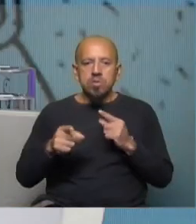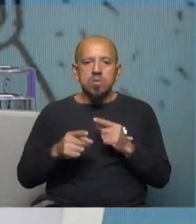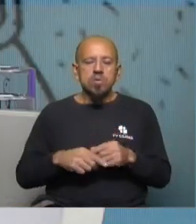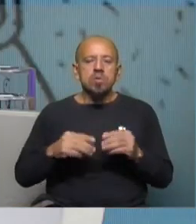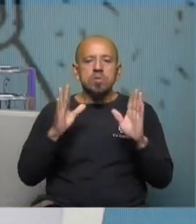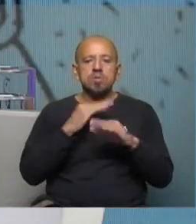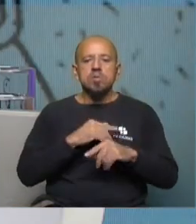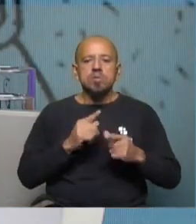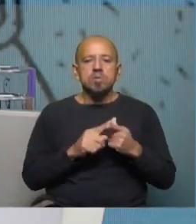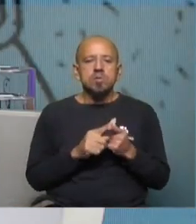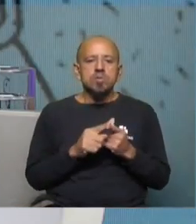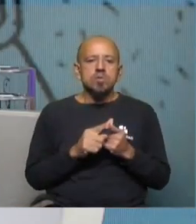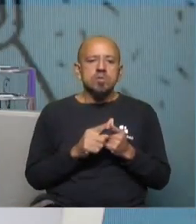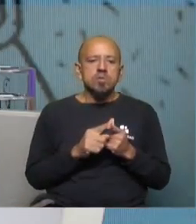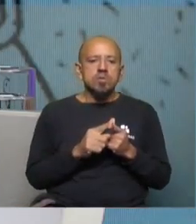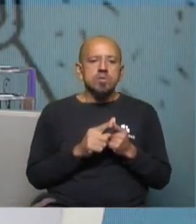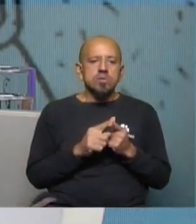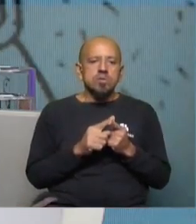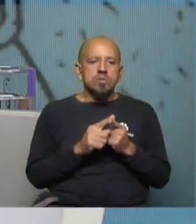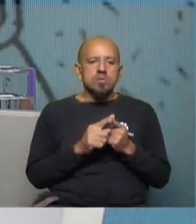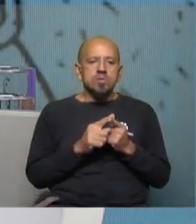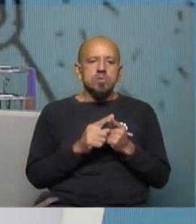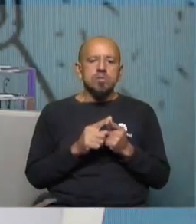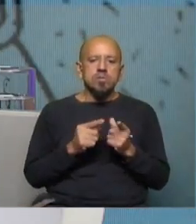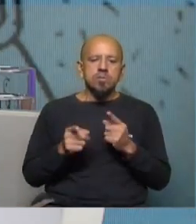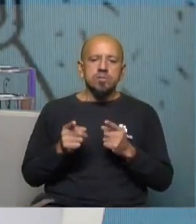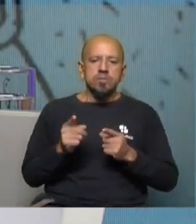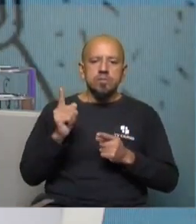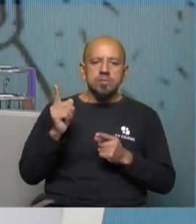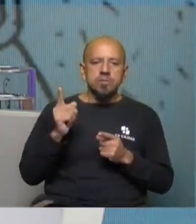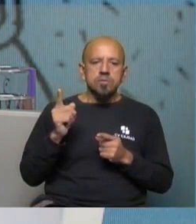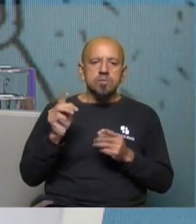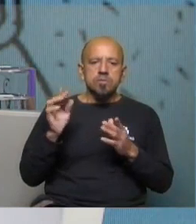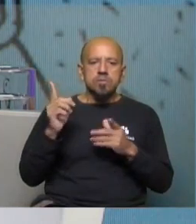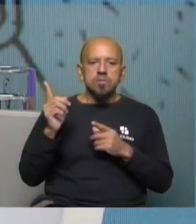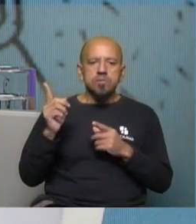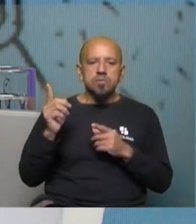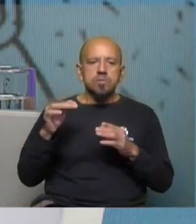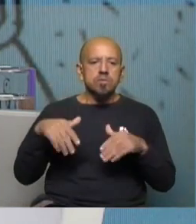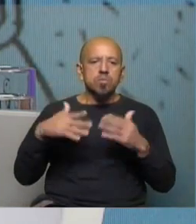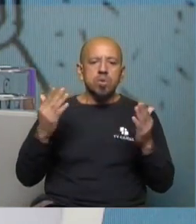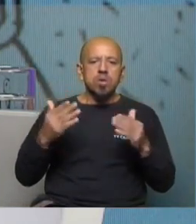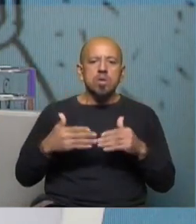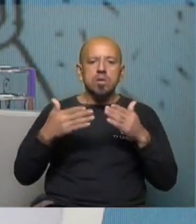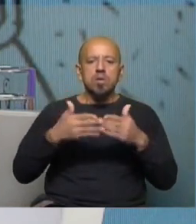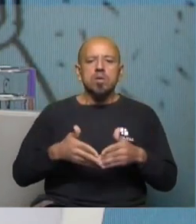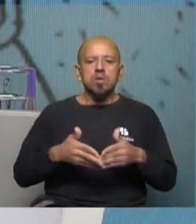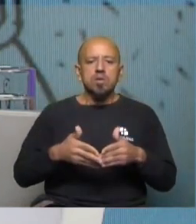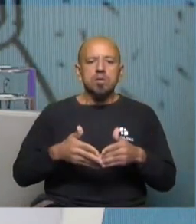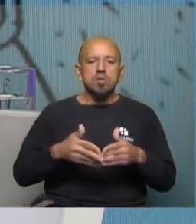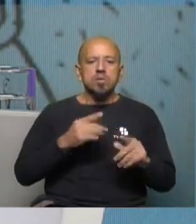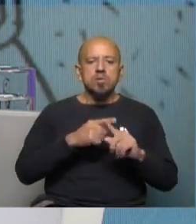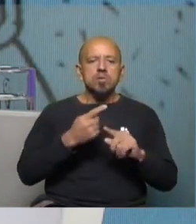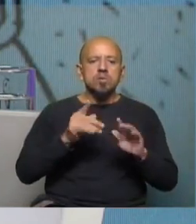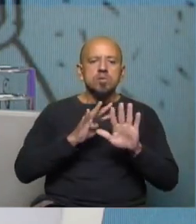O sea me lo bajaste En definitiva Álex Bueno bajó de cualquier barco de un imperio en decadencia del siglo 19